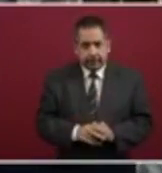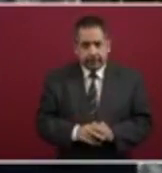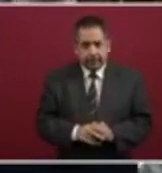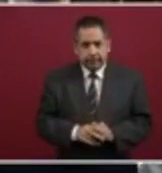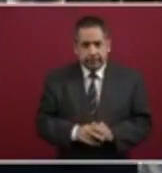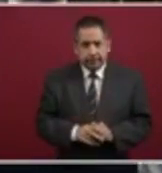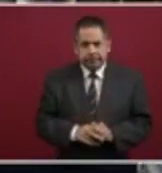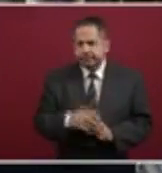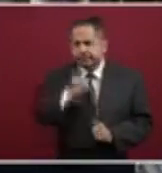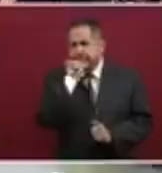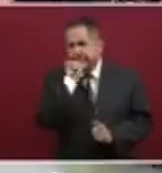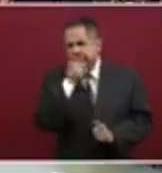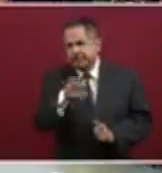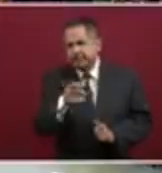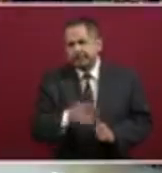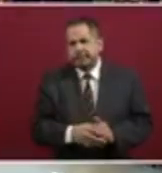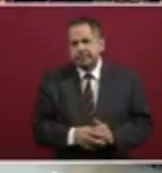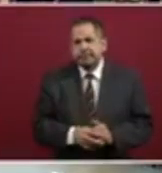mande,